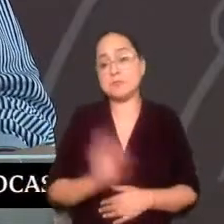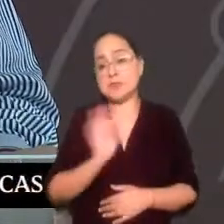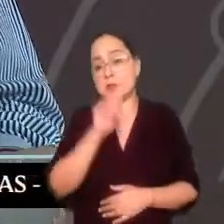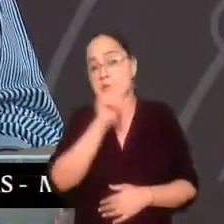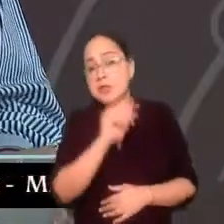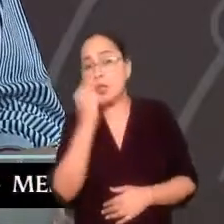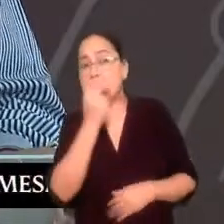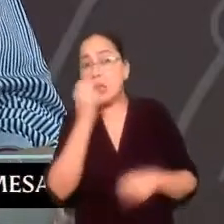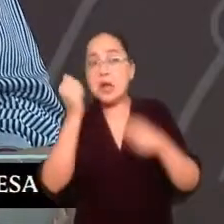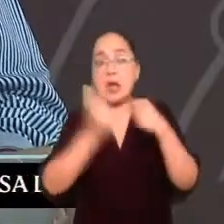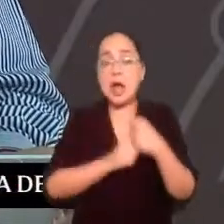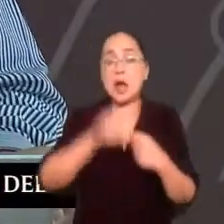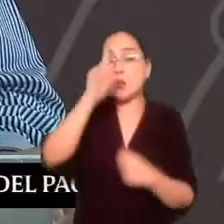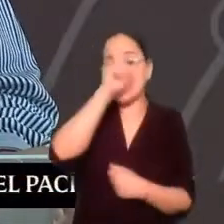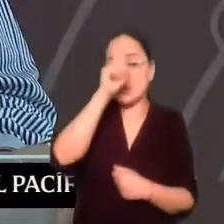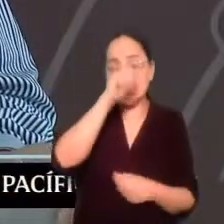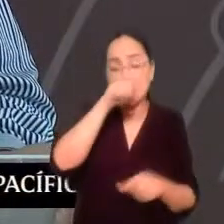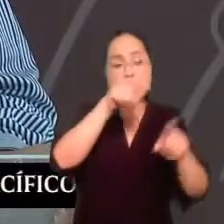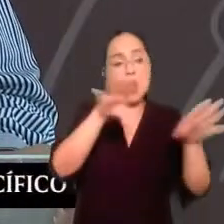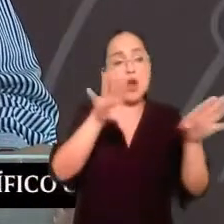la orientación debida.